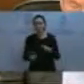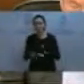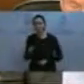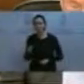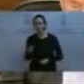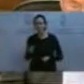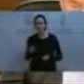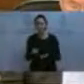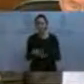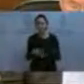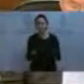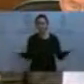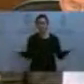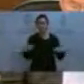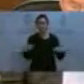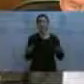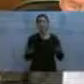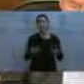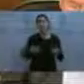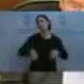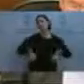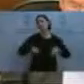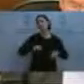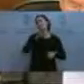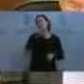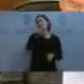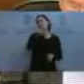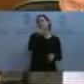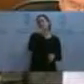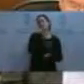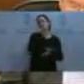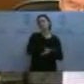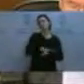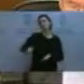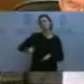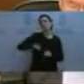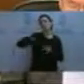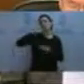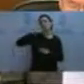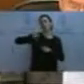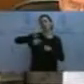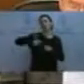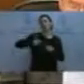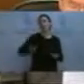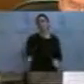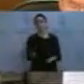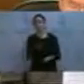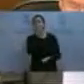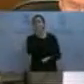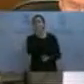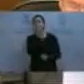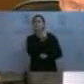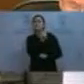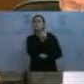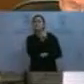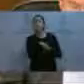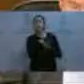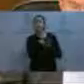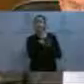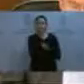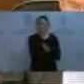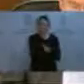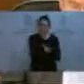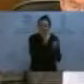era normal en este señor, en este gobernante, porque todavía estamos esperando por los accesos del nuevo